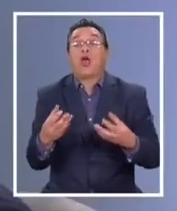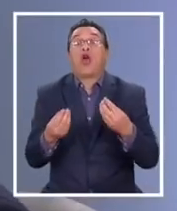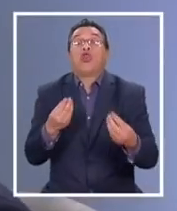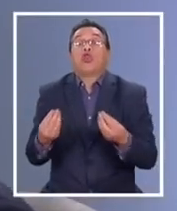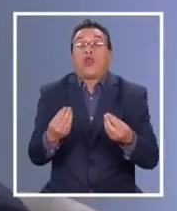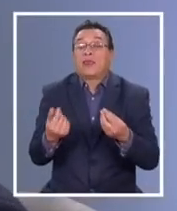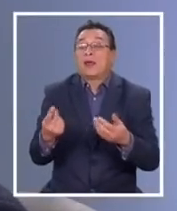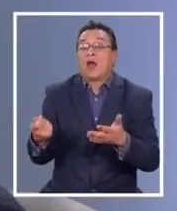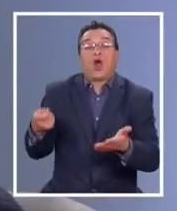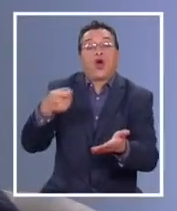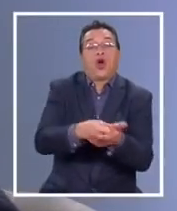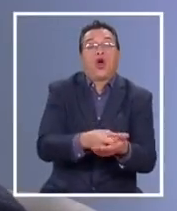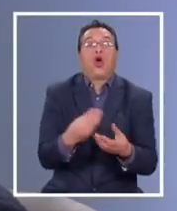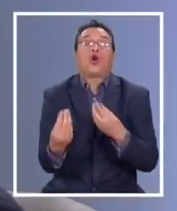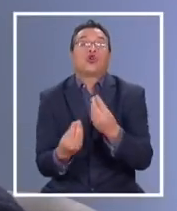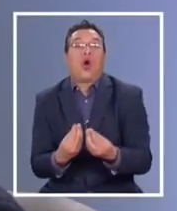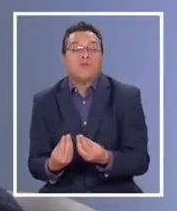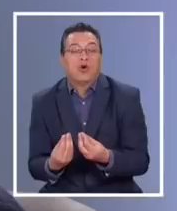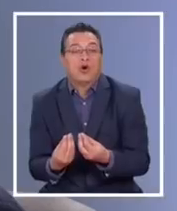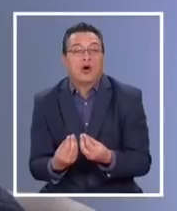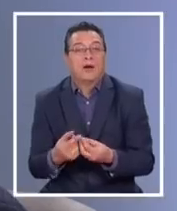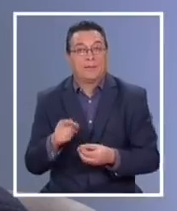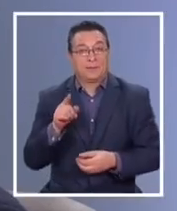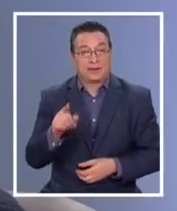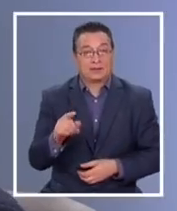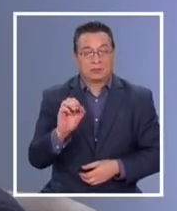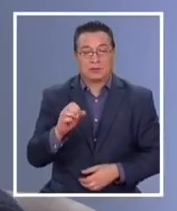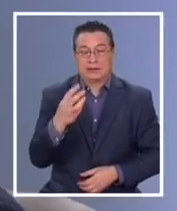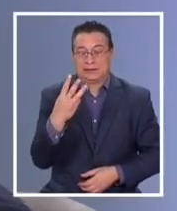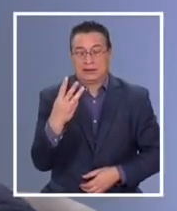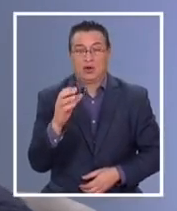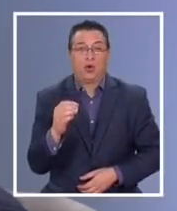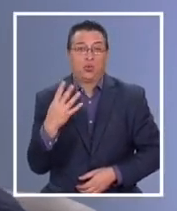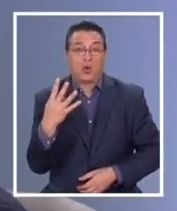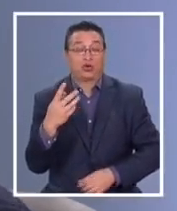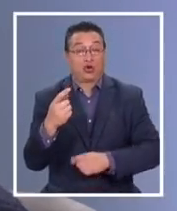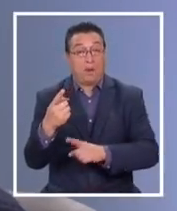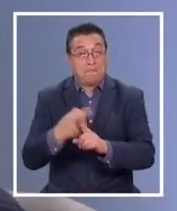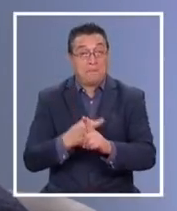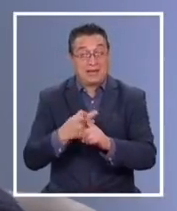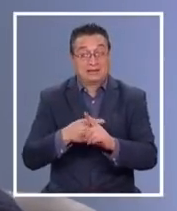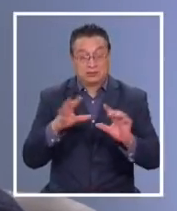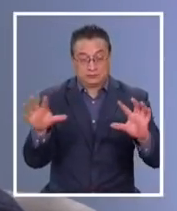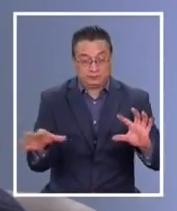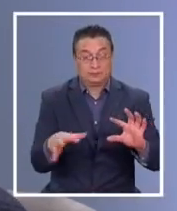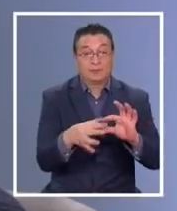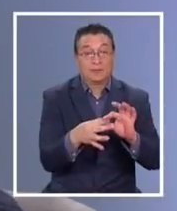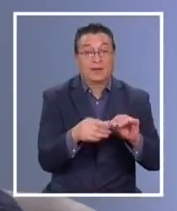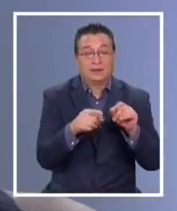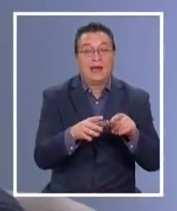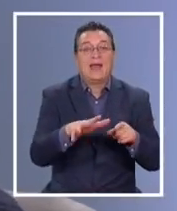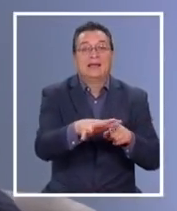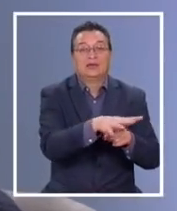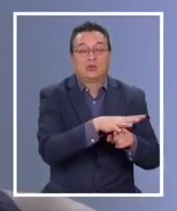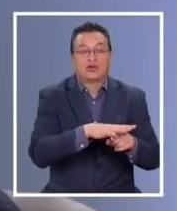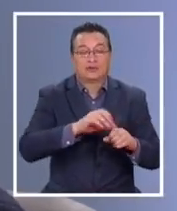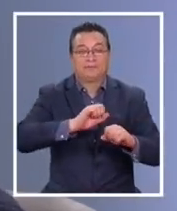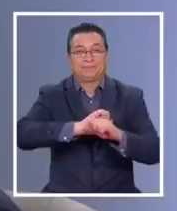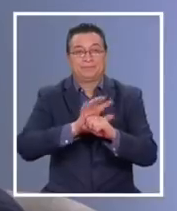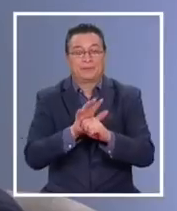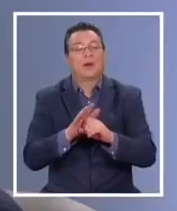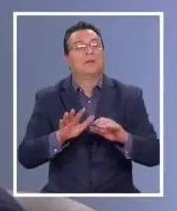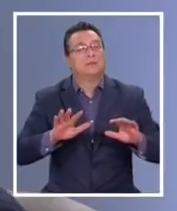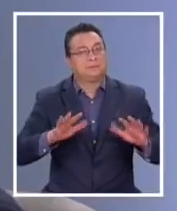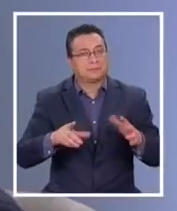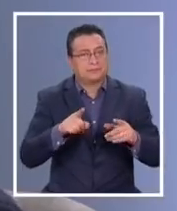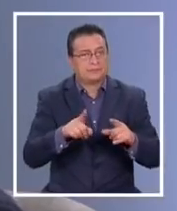buscar para financiar ese gasto. Desde ese punto de vista, 3-4 meses amarrado a la situación de pandemia, nos